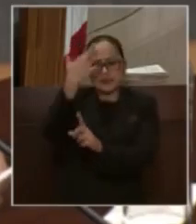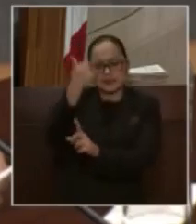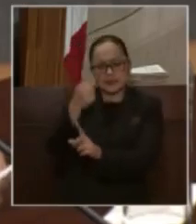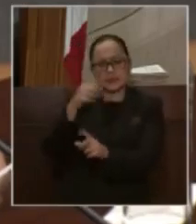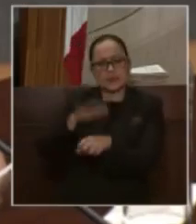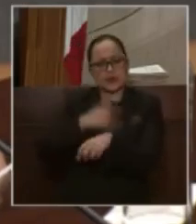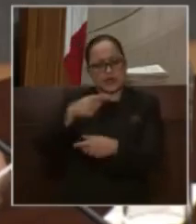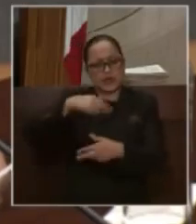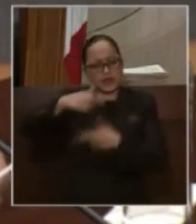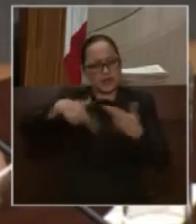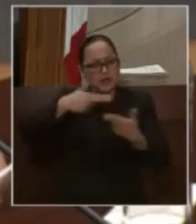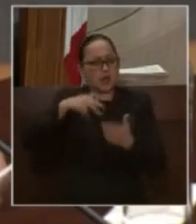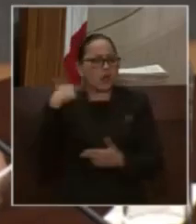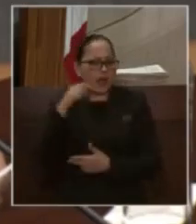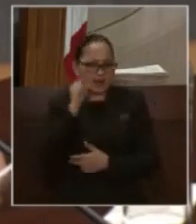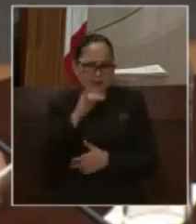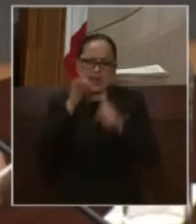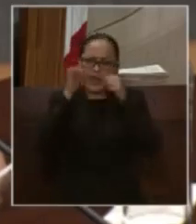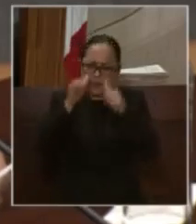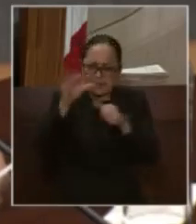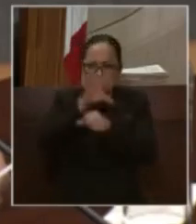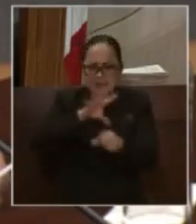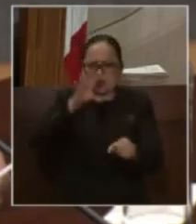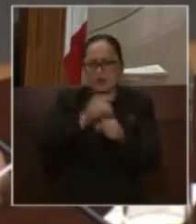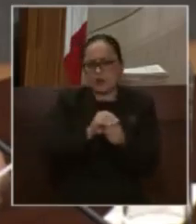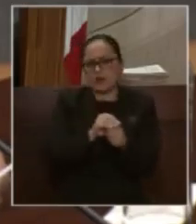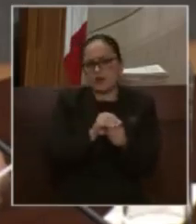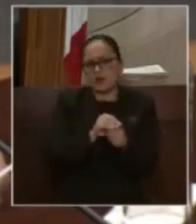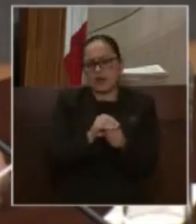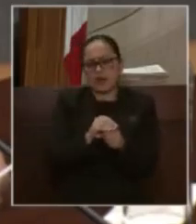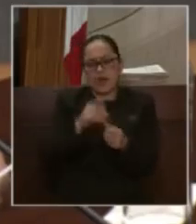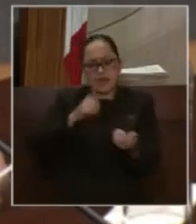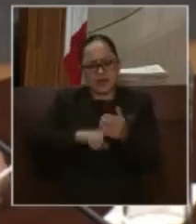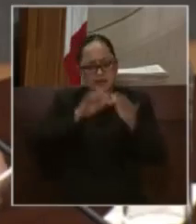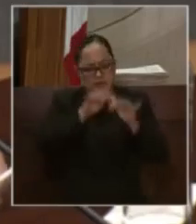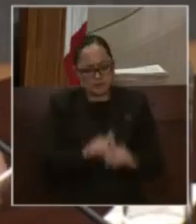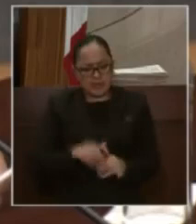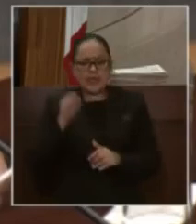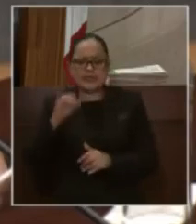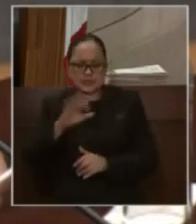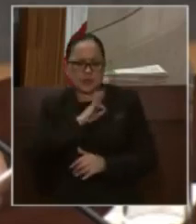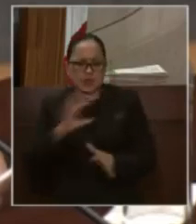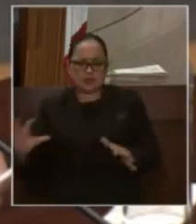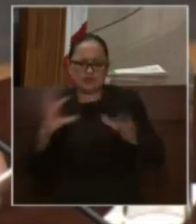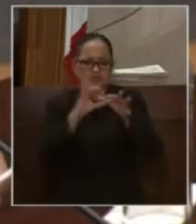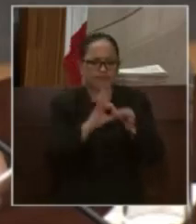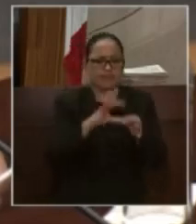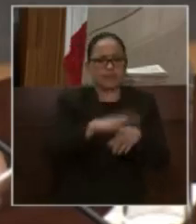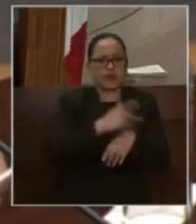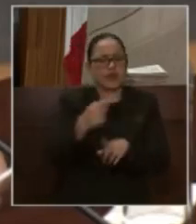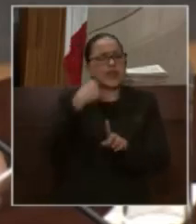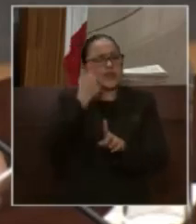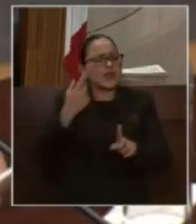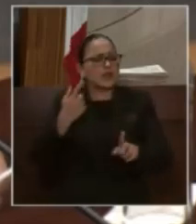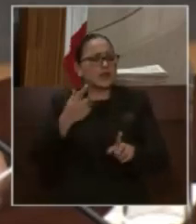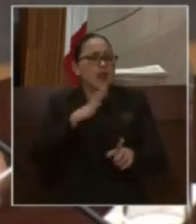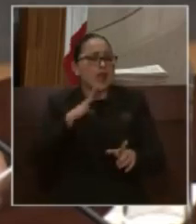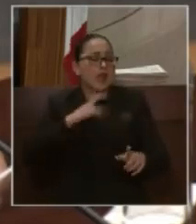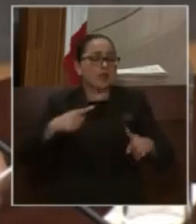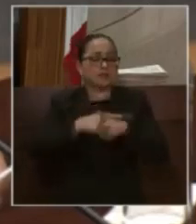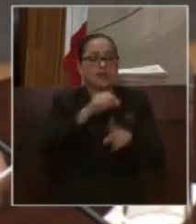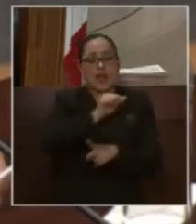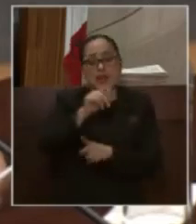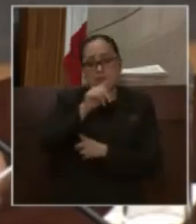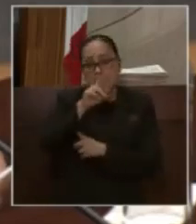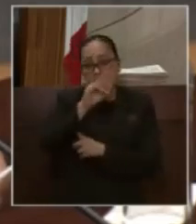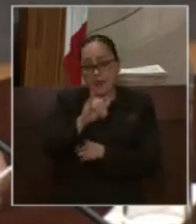Sala Guadalajara sí debió atender a lo alegado en el escrito de tercero interesado por tener una pretensión contraria a la del PRI,